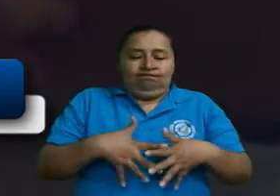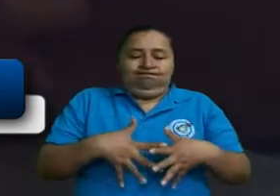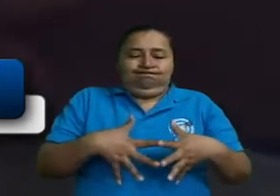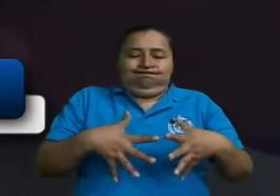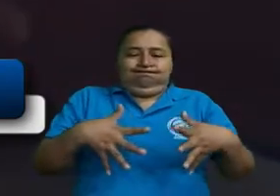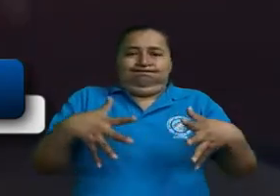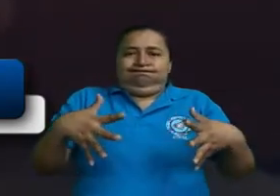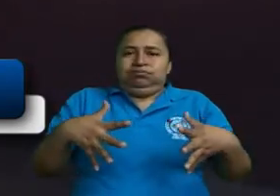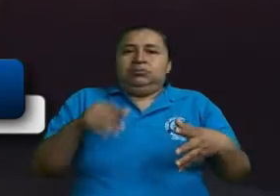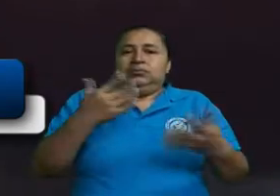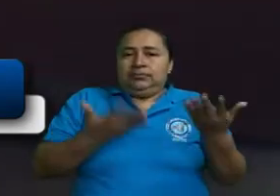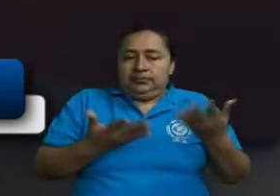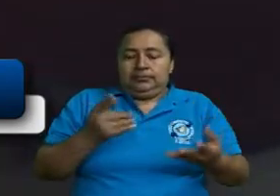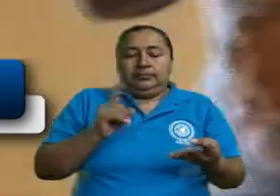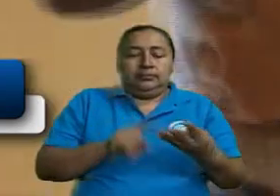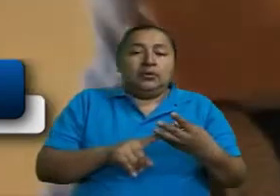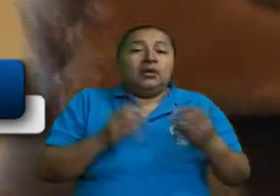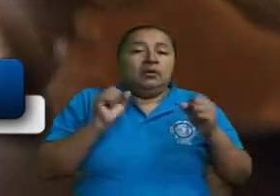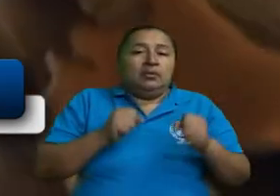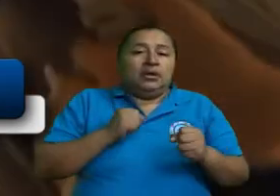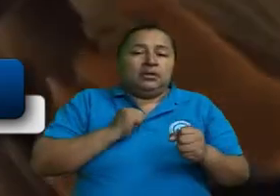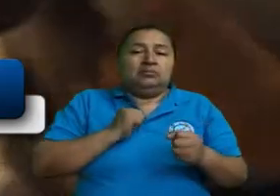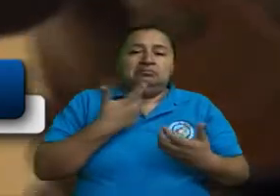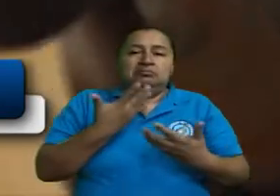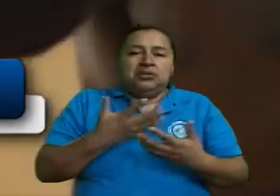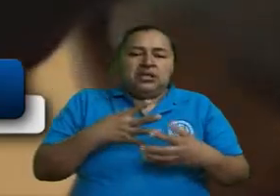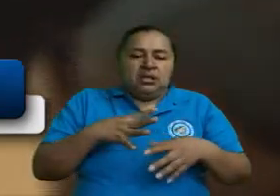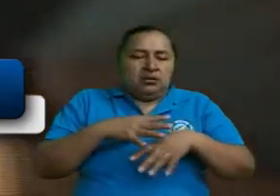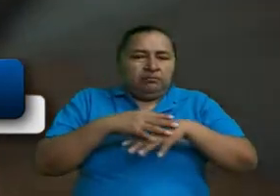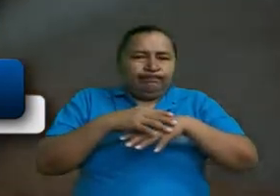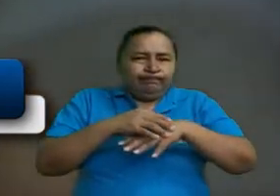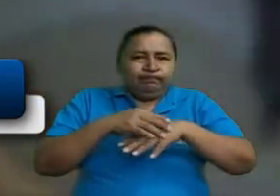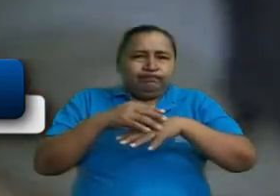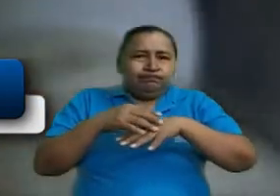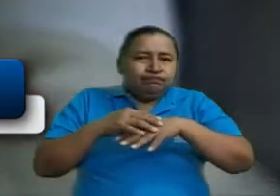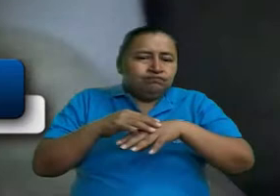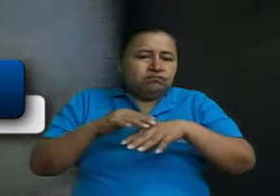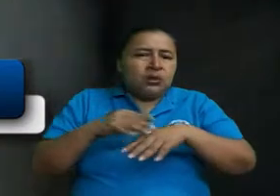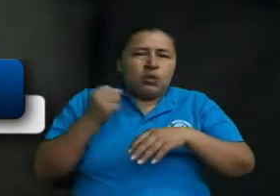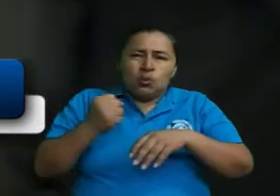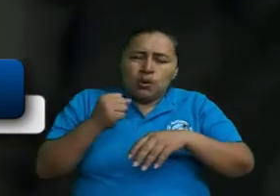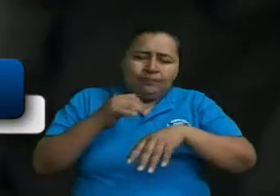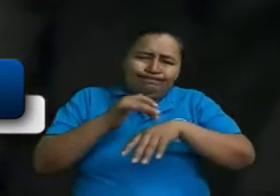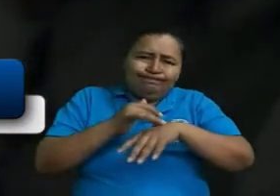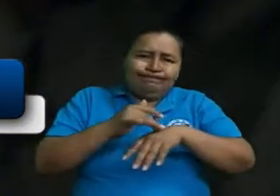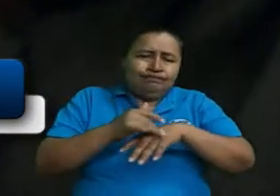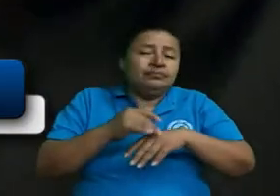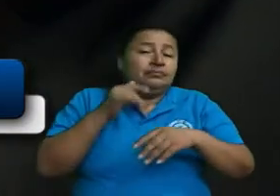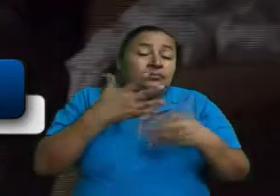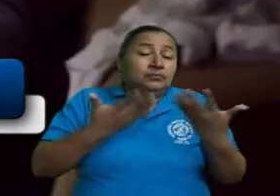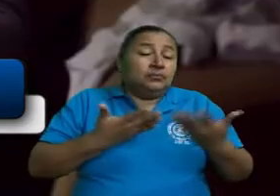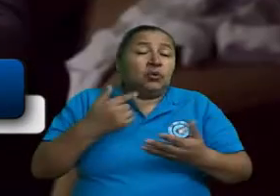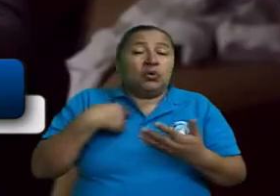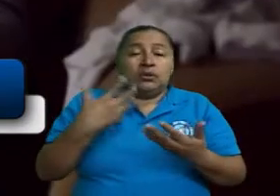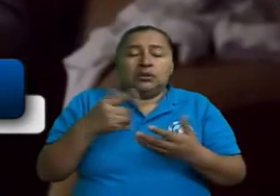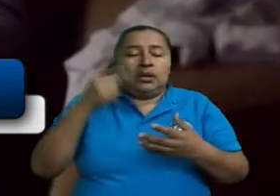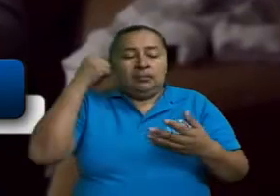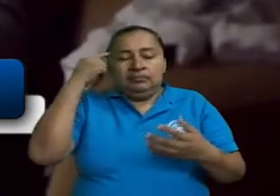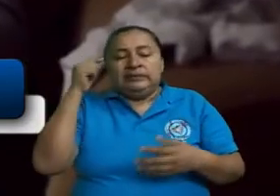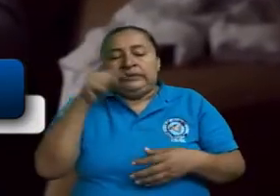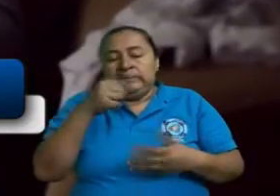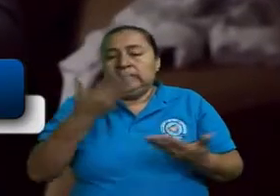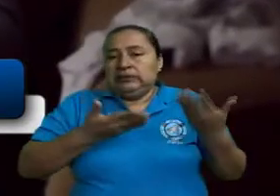su barriguita. Y se puede sentir un poquito dura cuando se palpa. Entonces, todas esas cosas ya te hacen